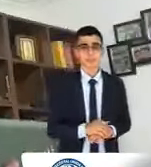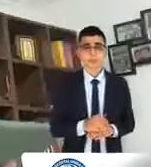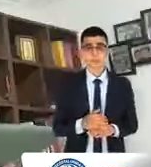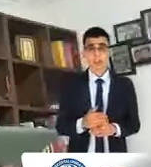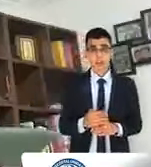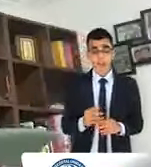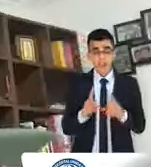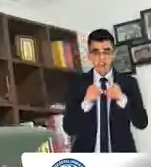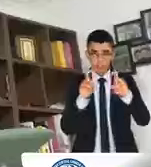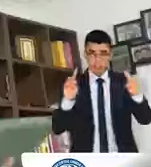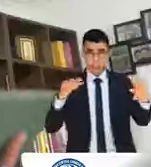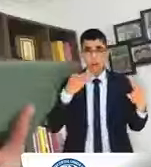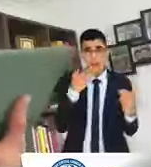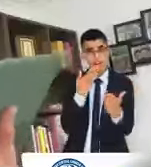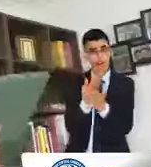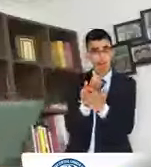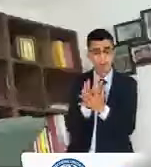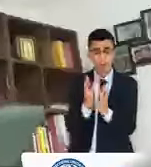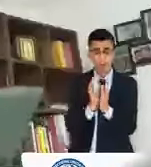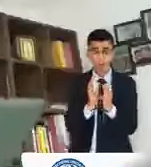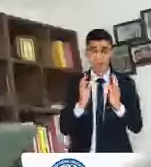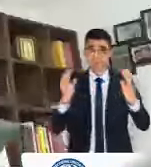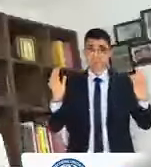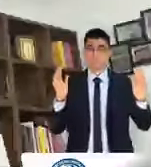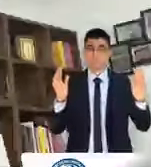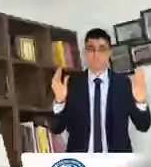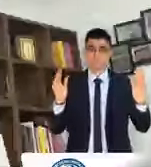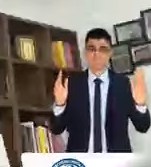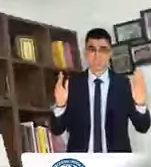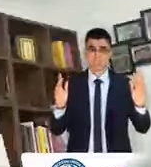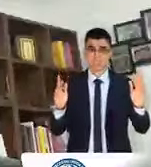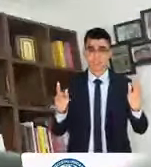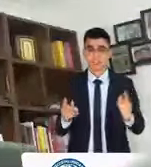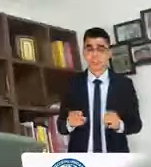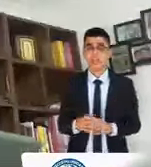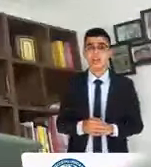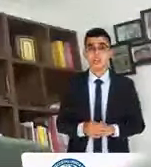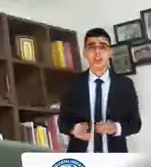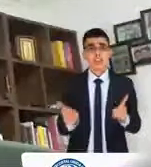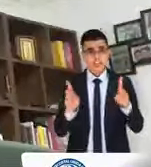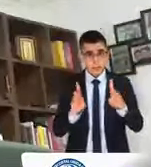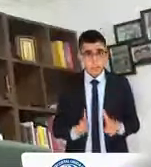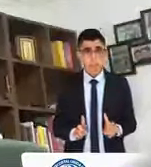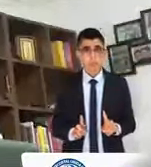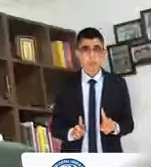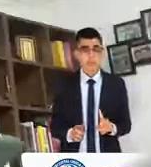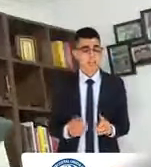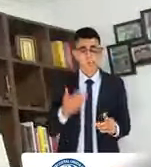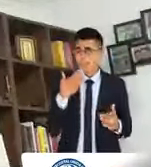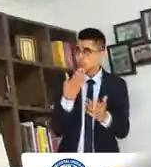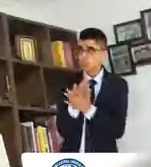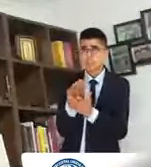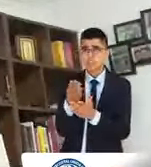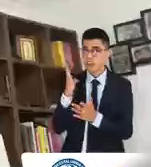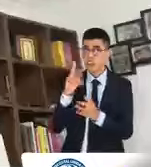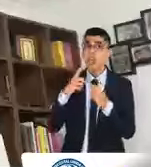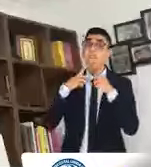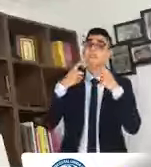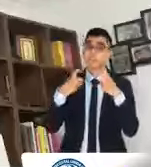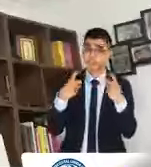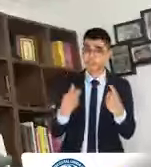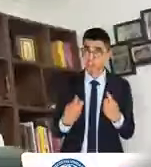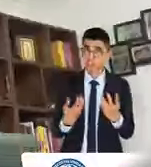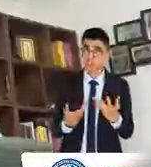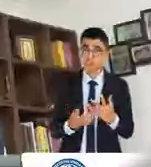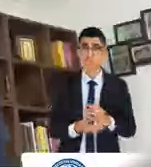Biblia. Y el pecado más grande que está en la Biblia es no ser agradecidos. La Biblia dice que por cuanto los